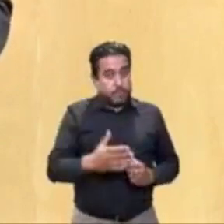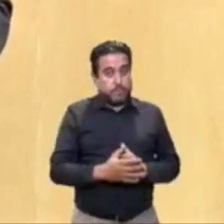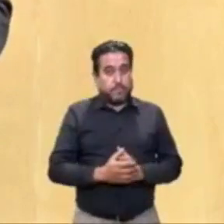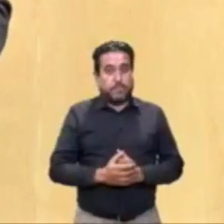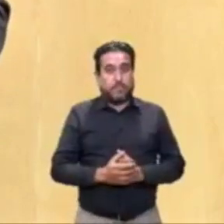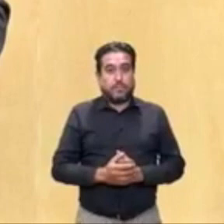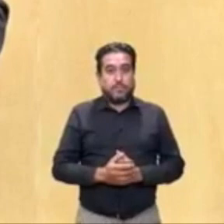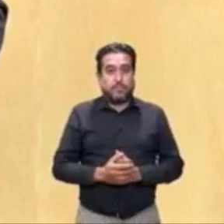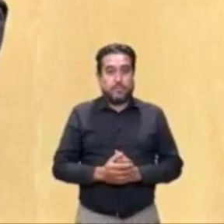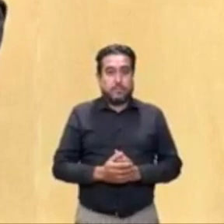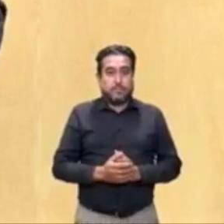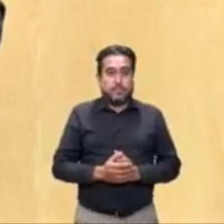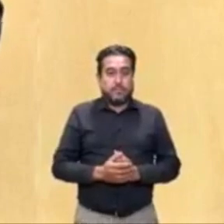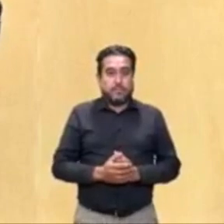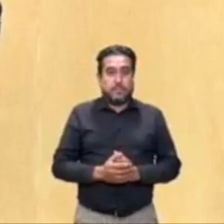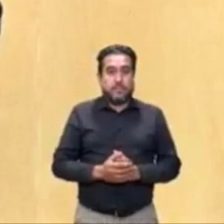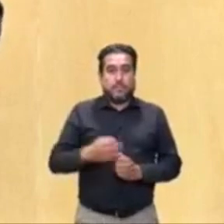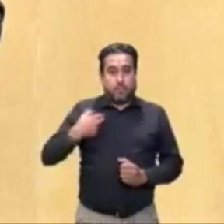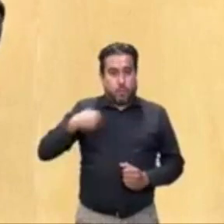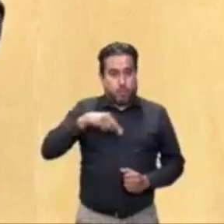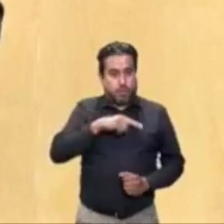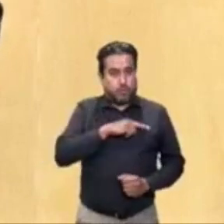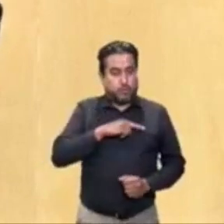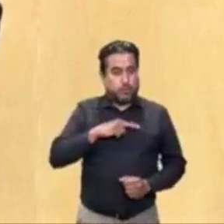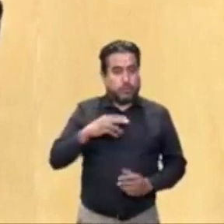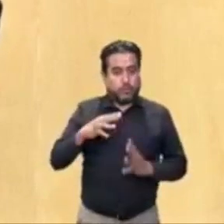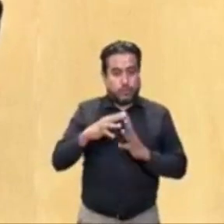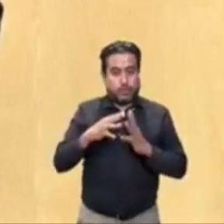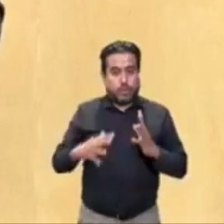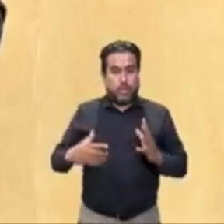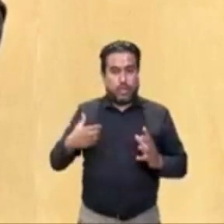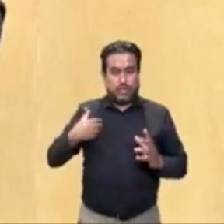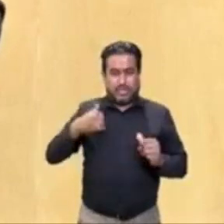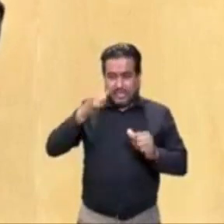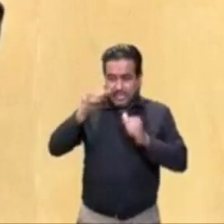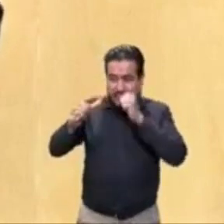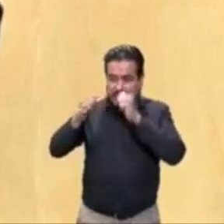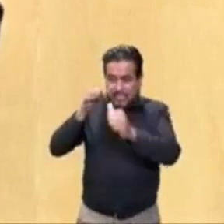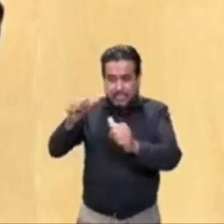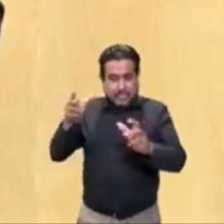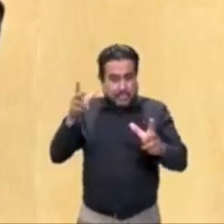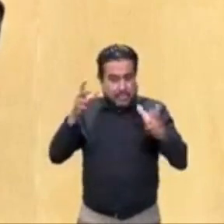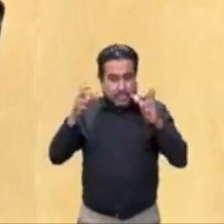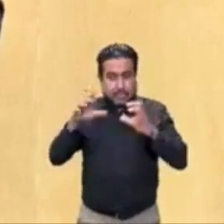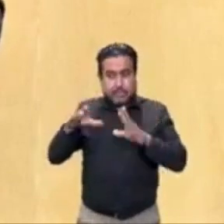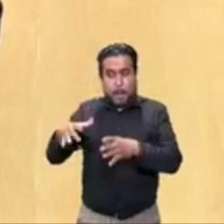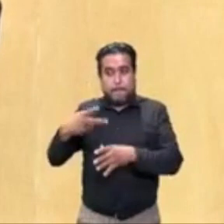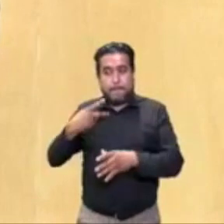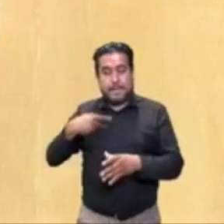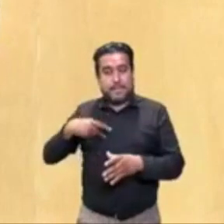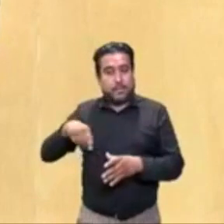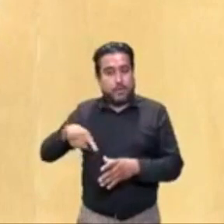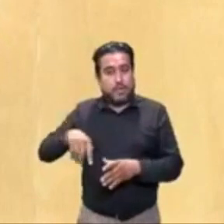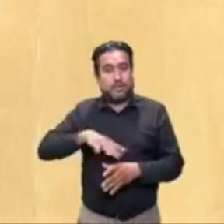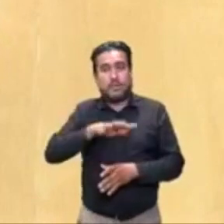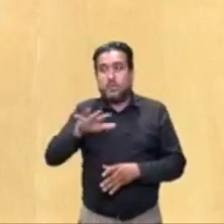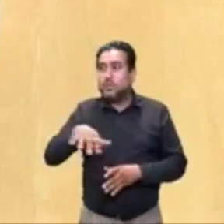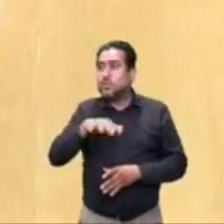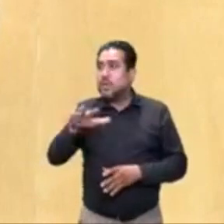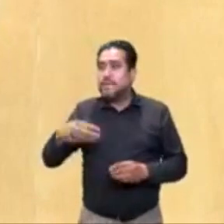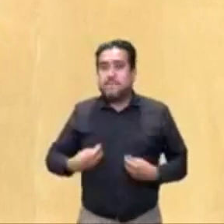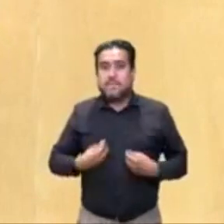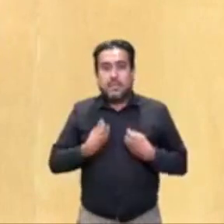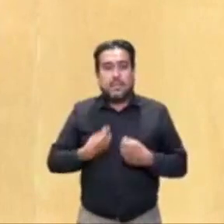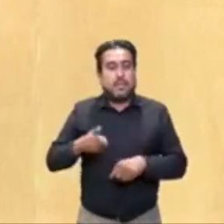escuchado en más de una ocasión las últimas las múltiples problemas que las familias y colectivos de búsqueda personas desaparecidas han vivido